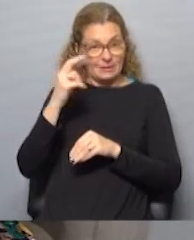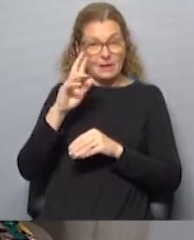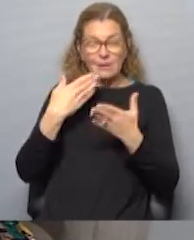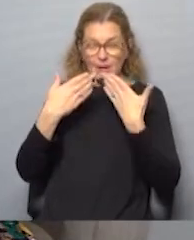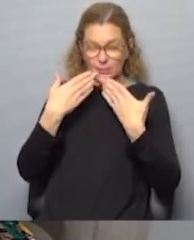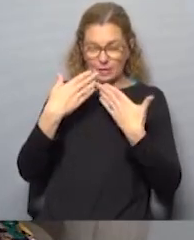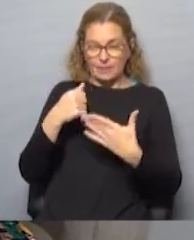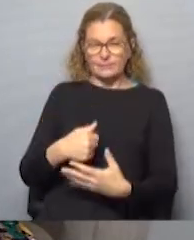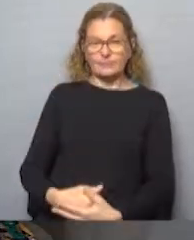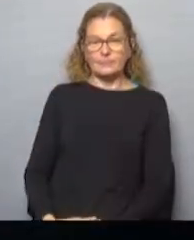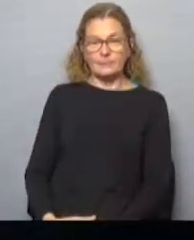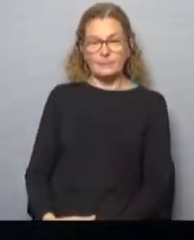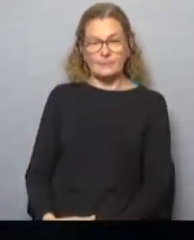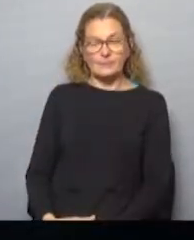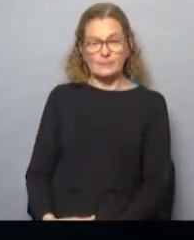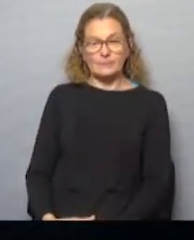pasteur lo vemos